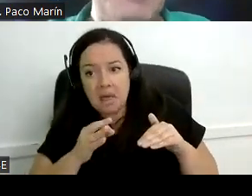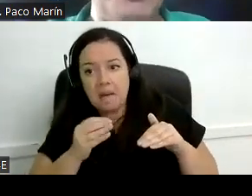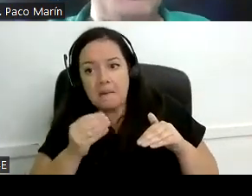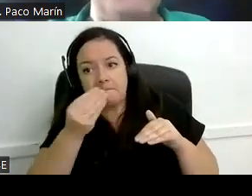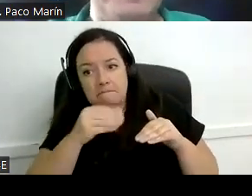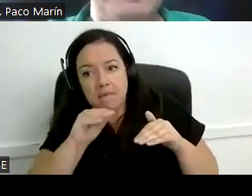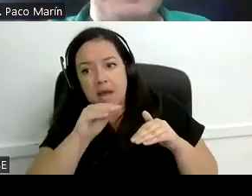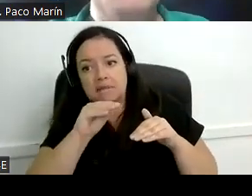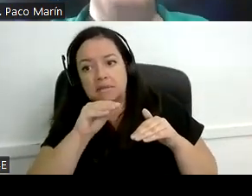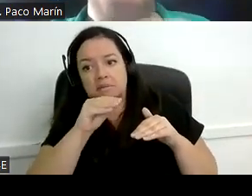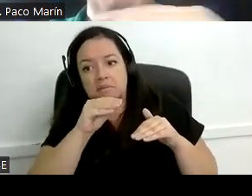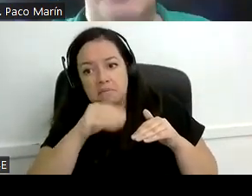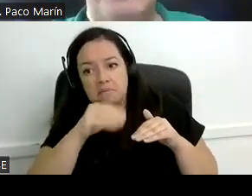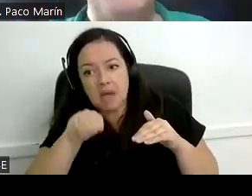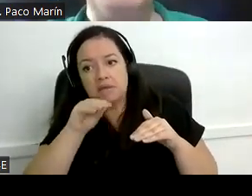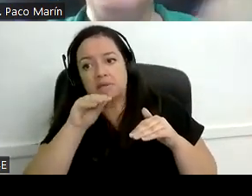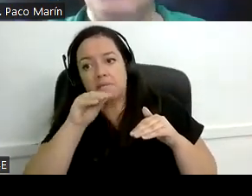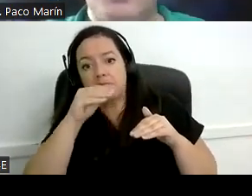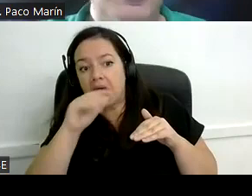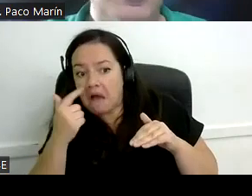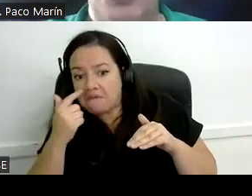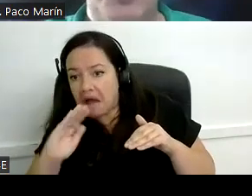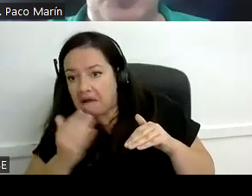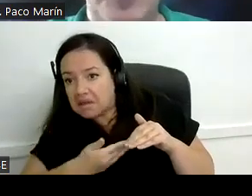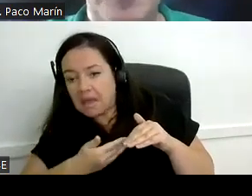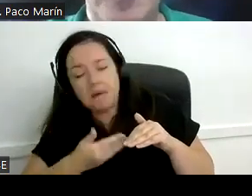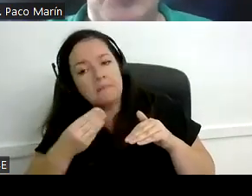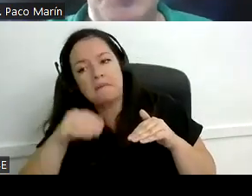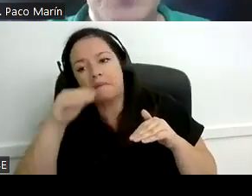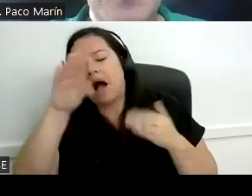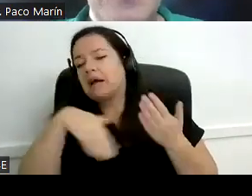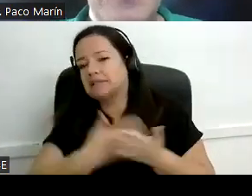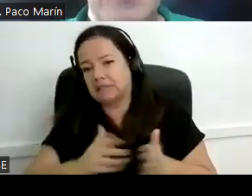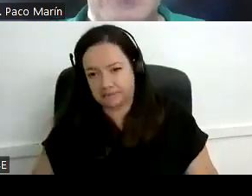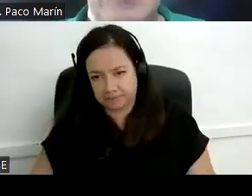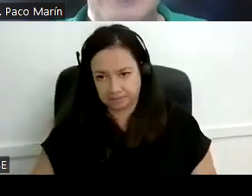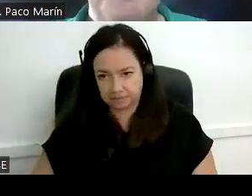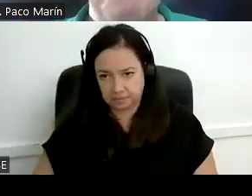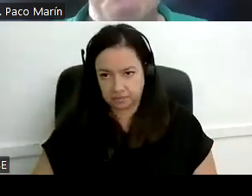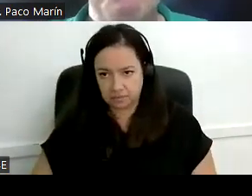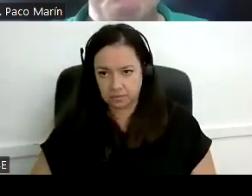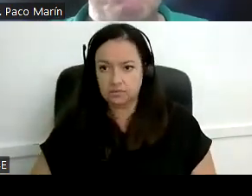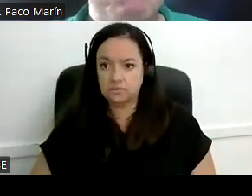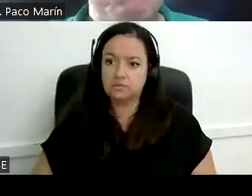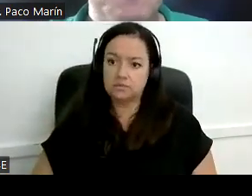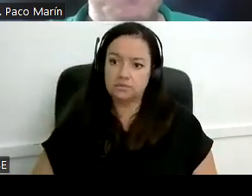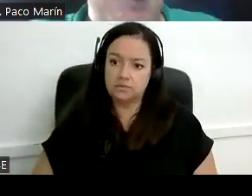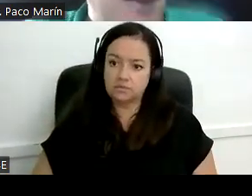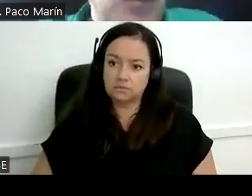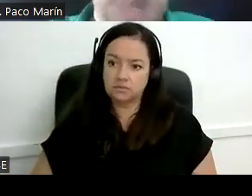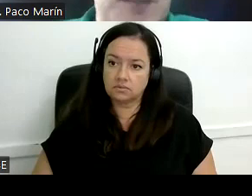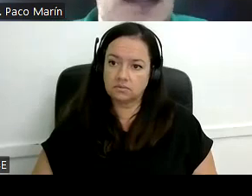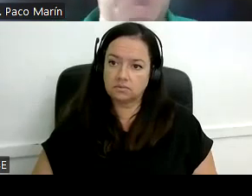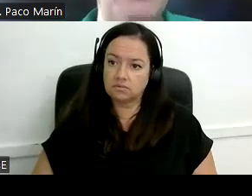lo mínimo posible, ver si le hace efecto y si no, pues retirarlo. En